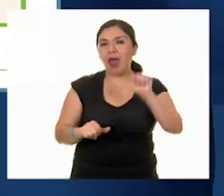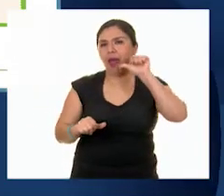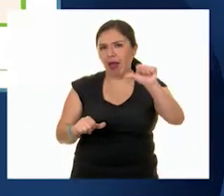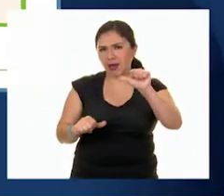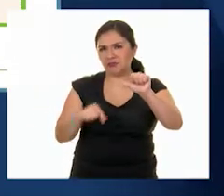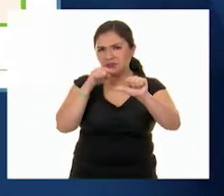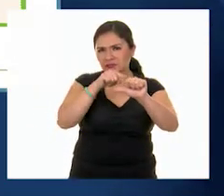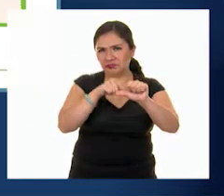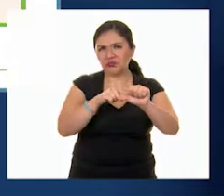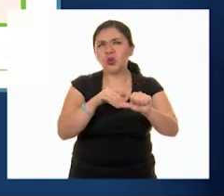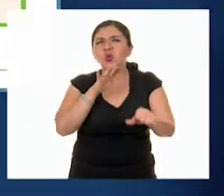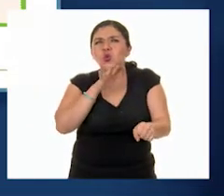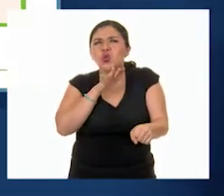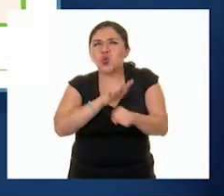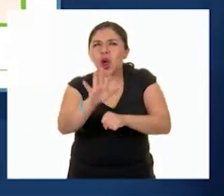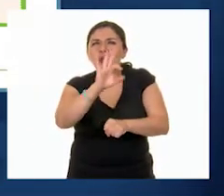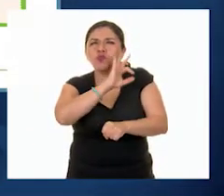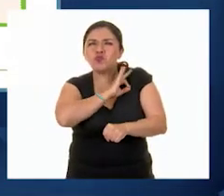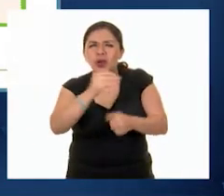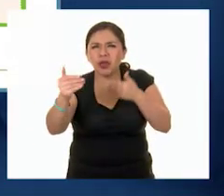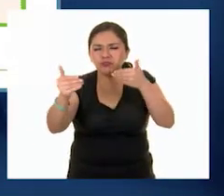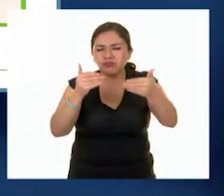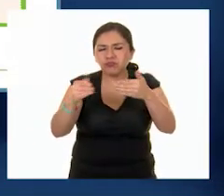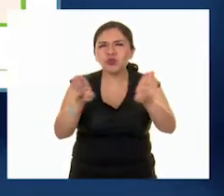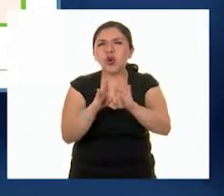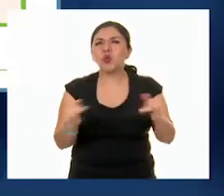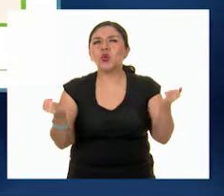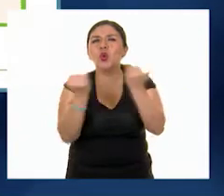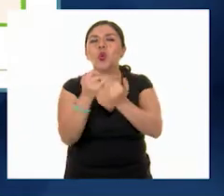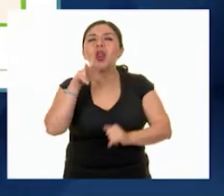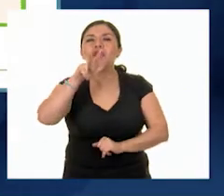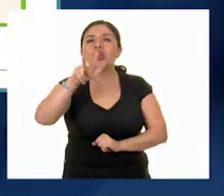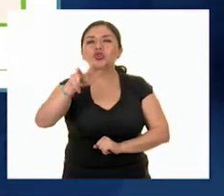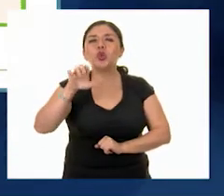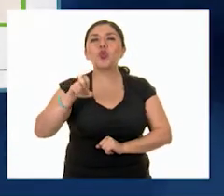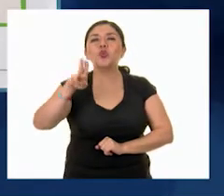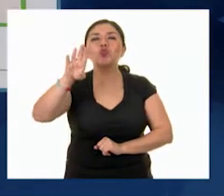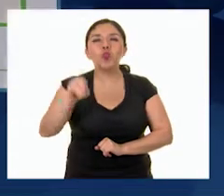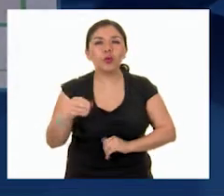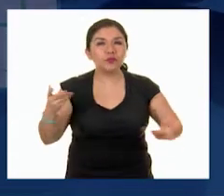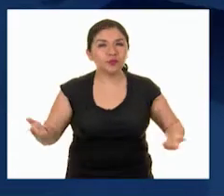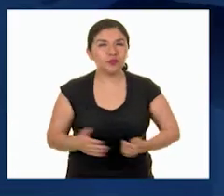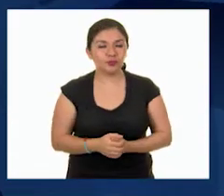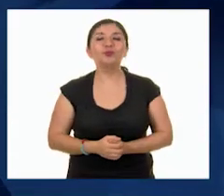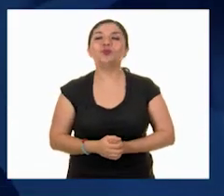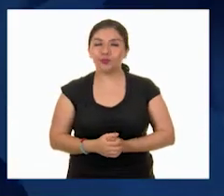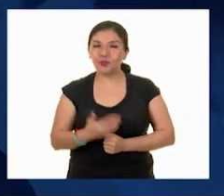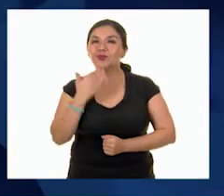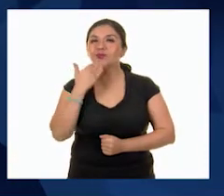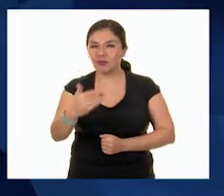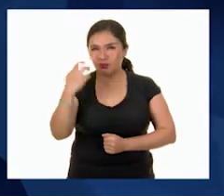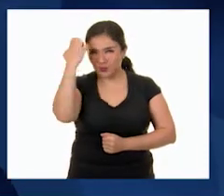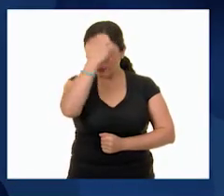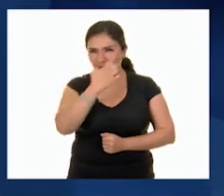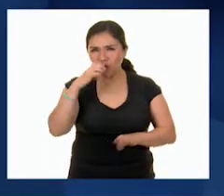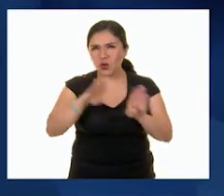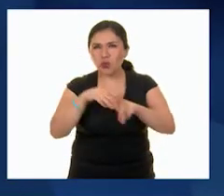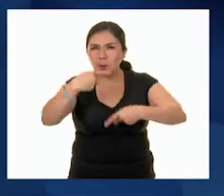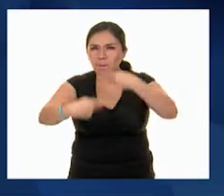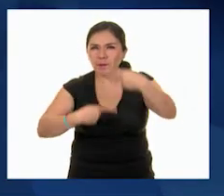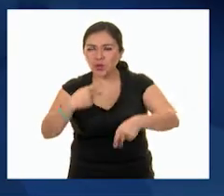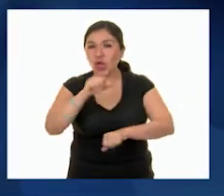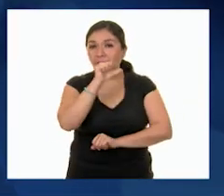podría tener un volumen equivalente a 18 cubos? Muy bien. Analicemos lo que nos solicita el inciso